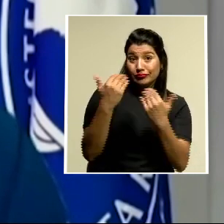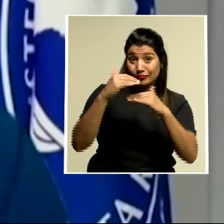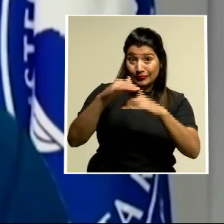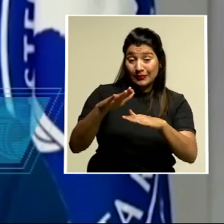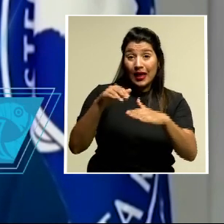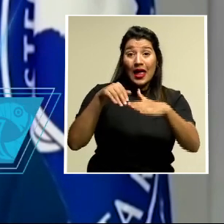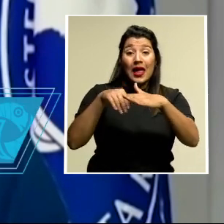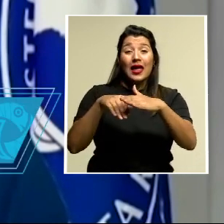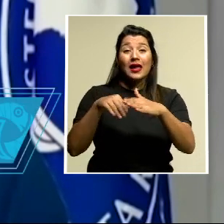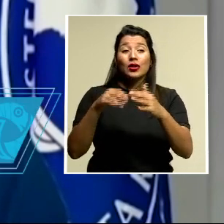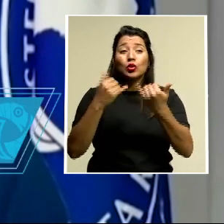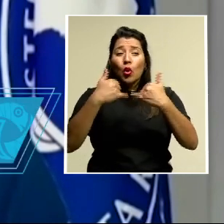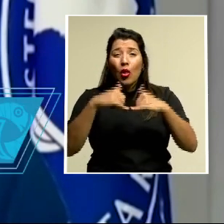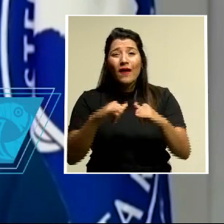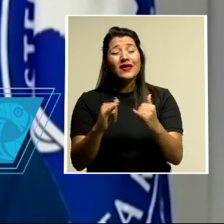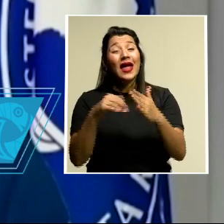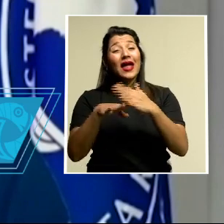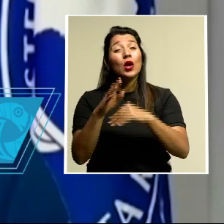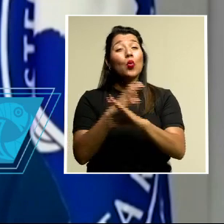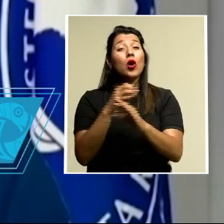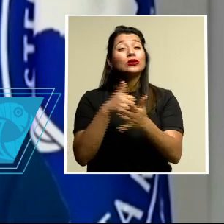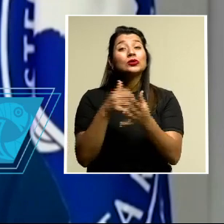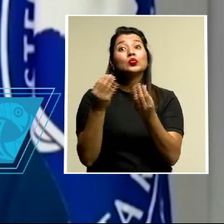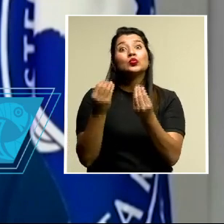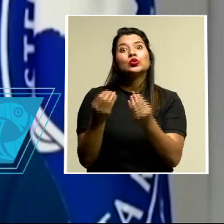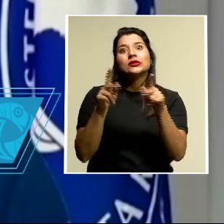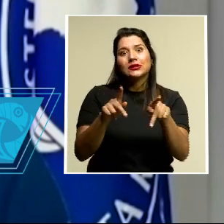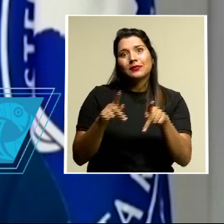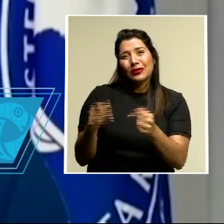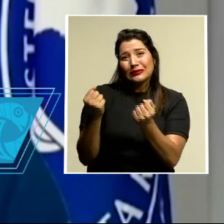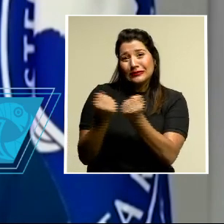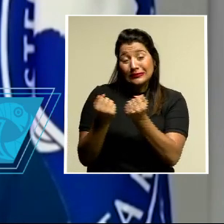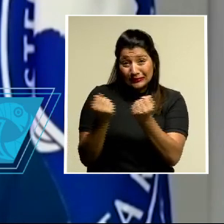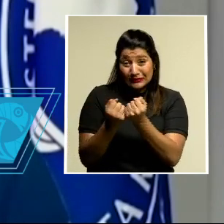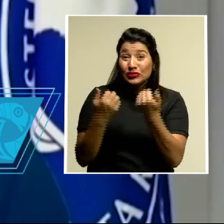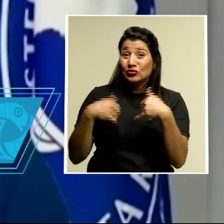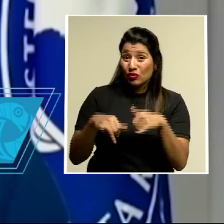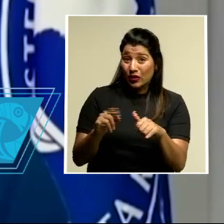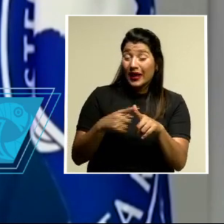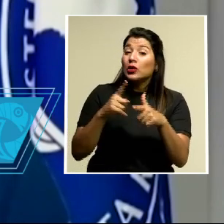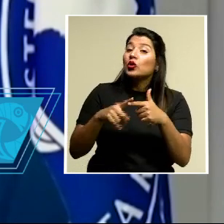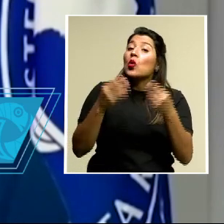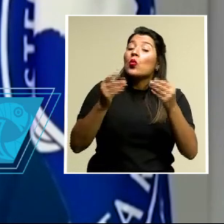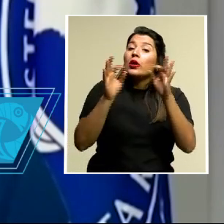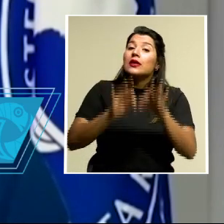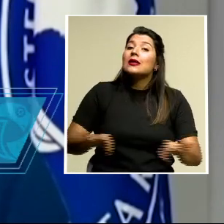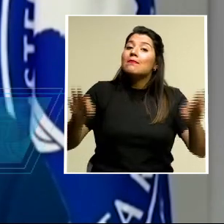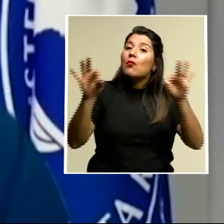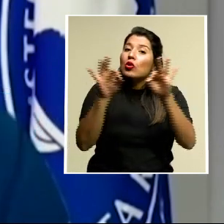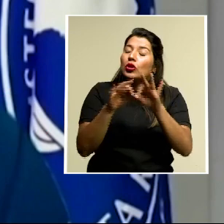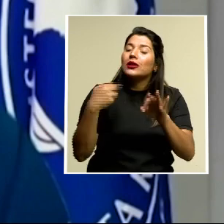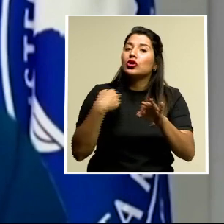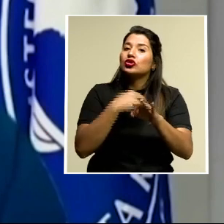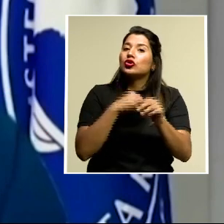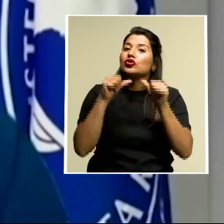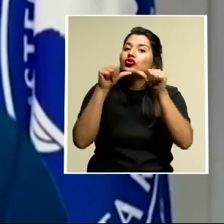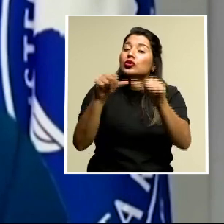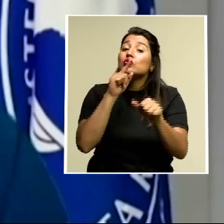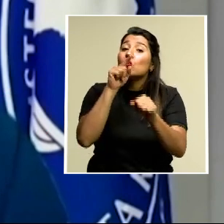unidades de cuidados intensivos, por lo que es sumamente importante que mantengamos las medidas